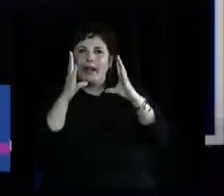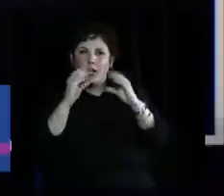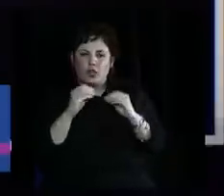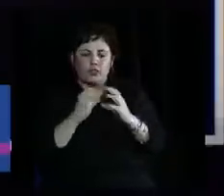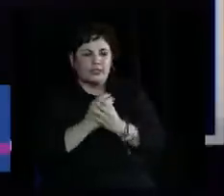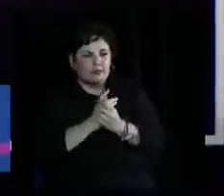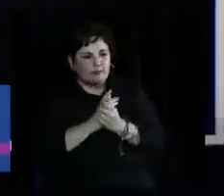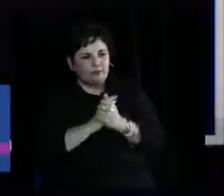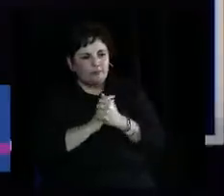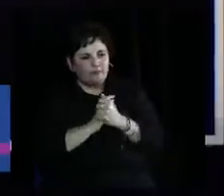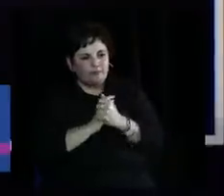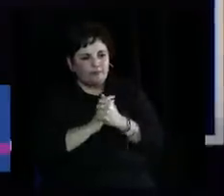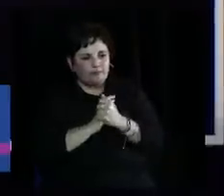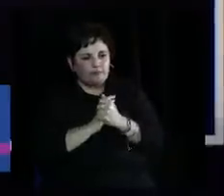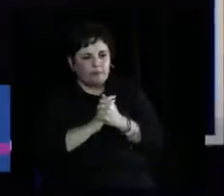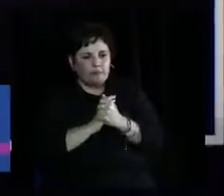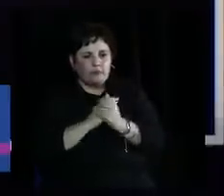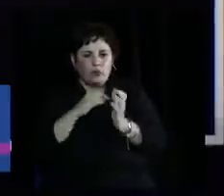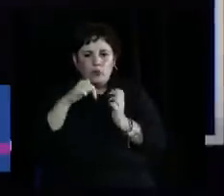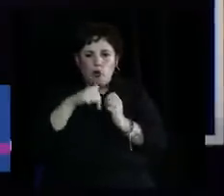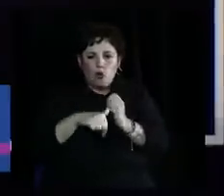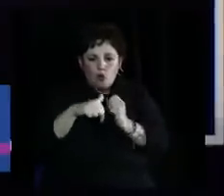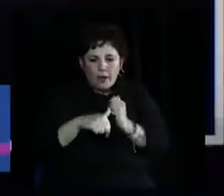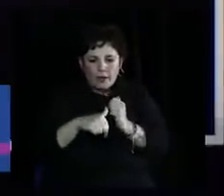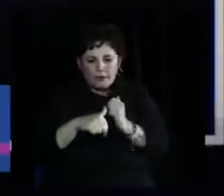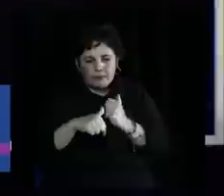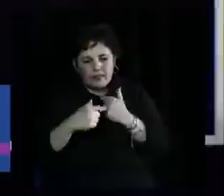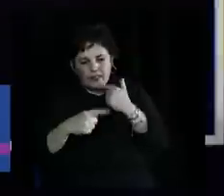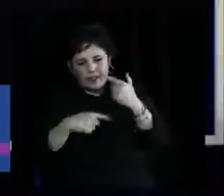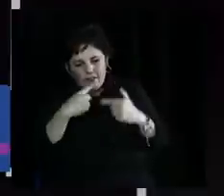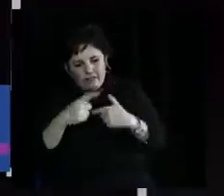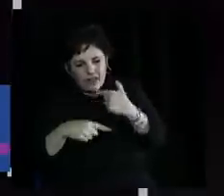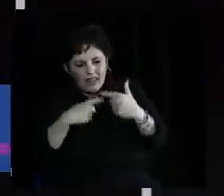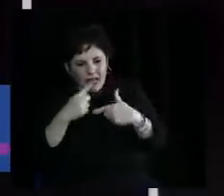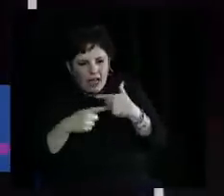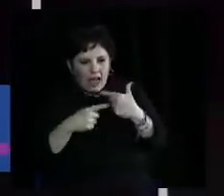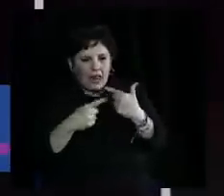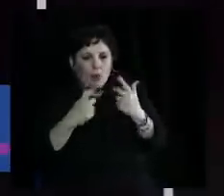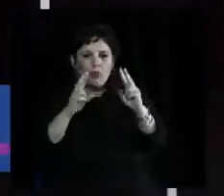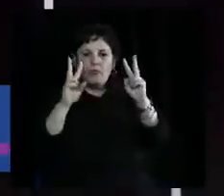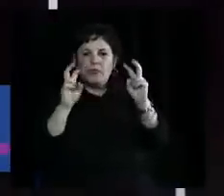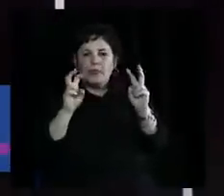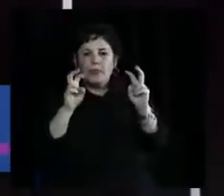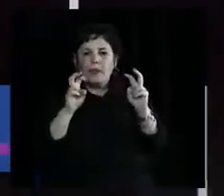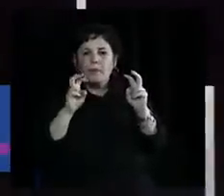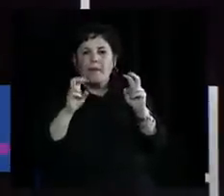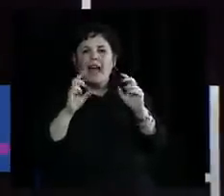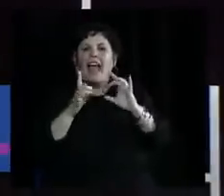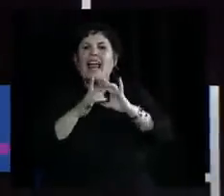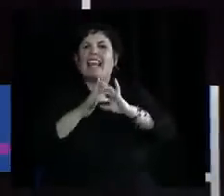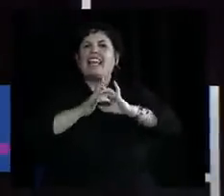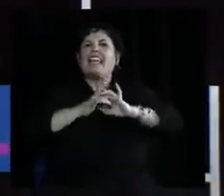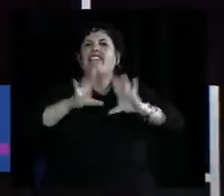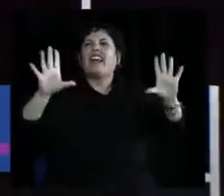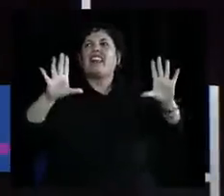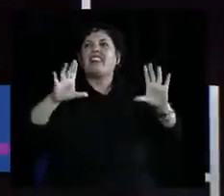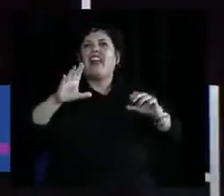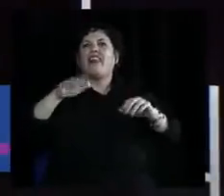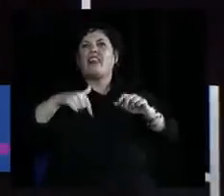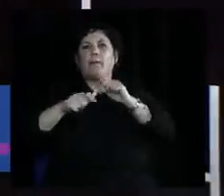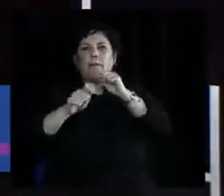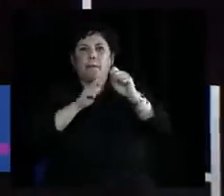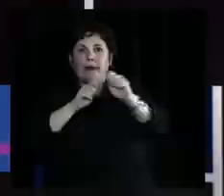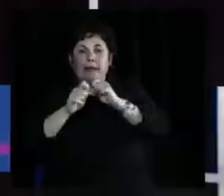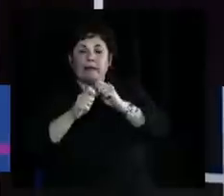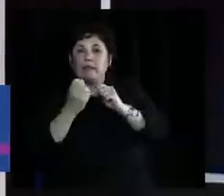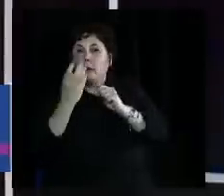Vamos a meternos en el asunto, el tema de la libertad de prensa en nuestro país a partir